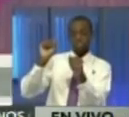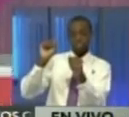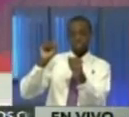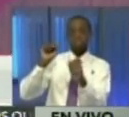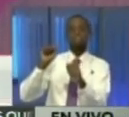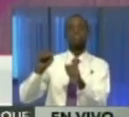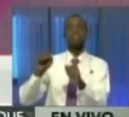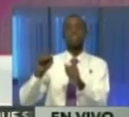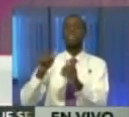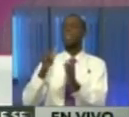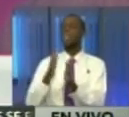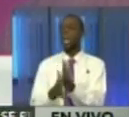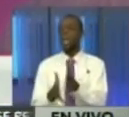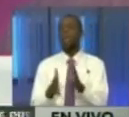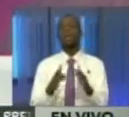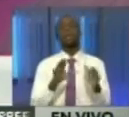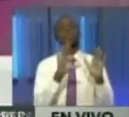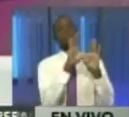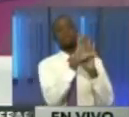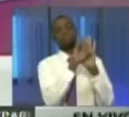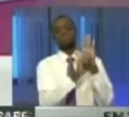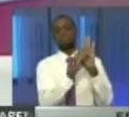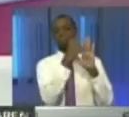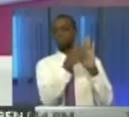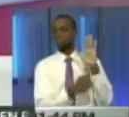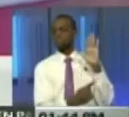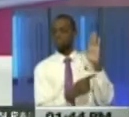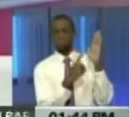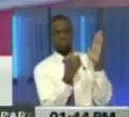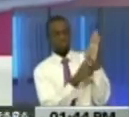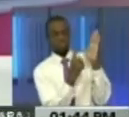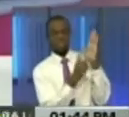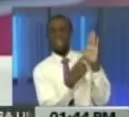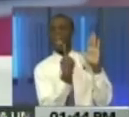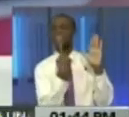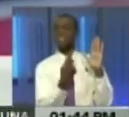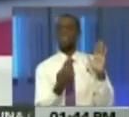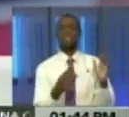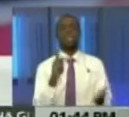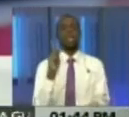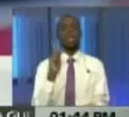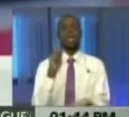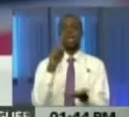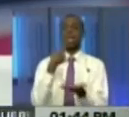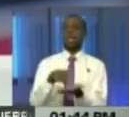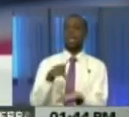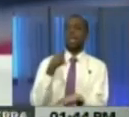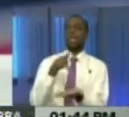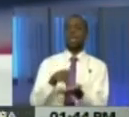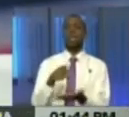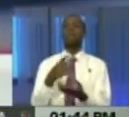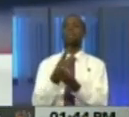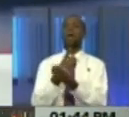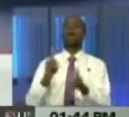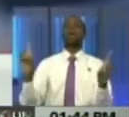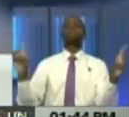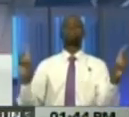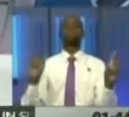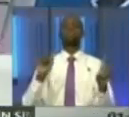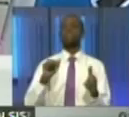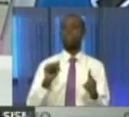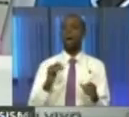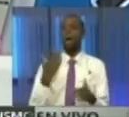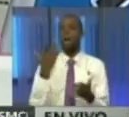constitucional de la República Bolivariana de Venezuela sobre la democracia participativa y protagónica. Es un mecanismo para